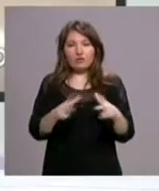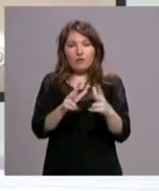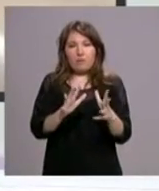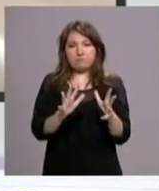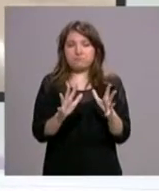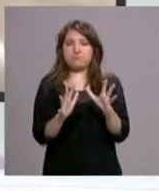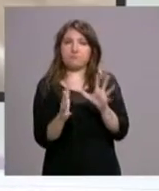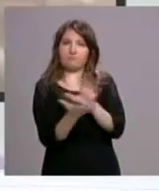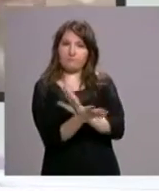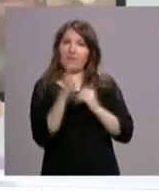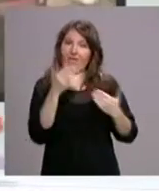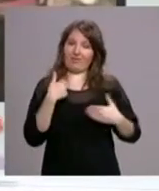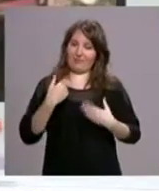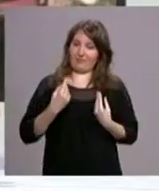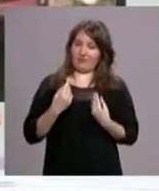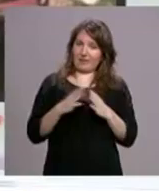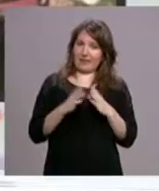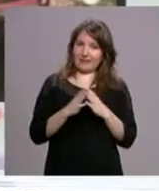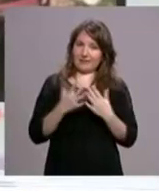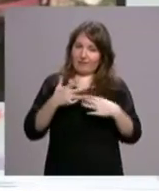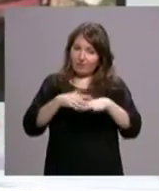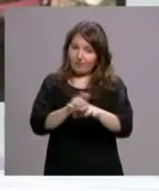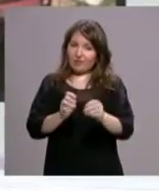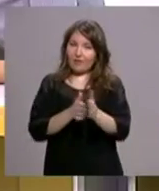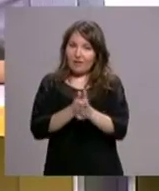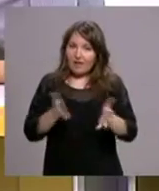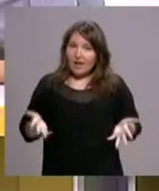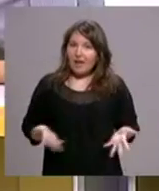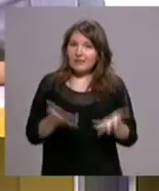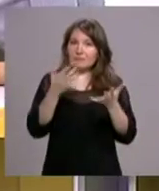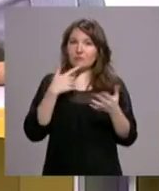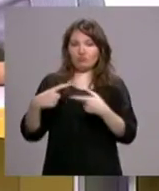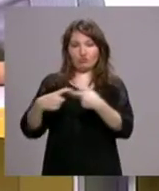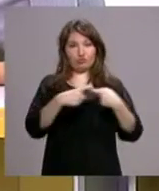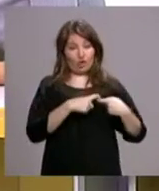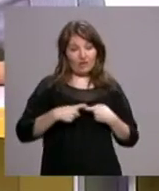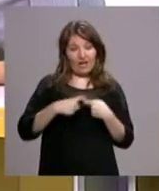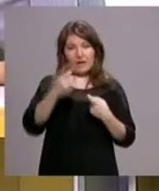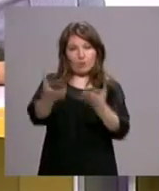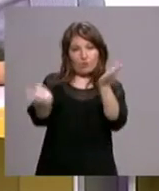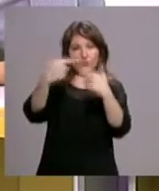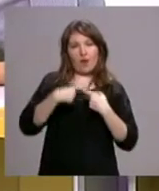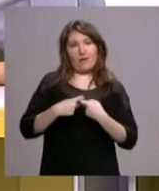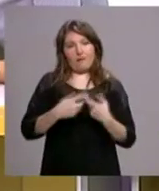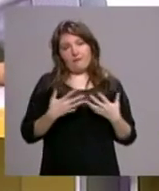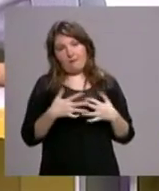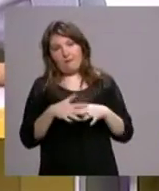sociedad justa, de una sociedad solidaria frente a una sociedad injusta e